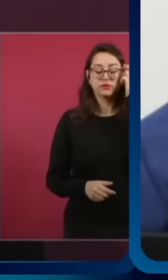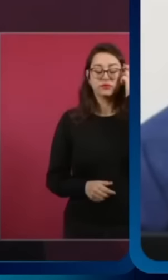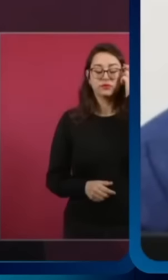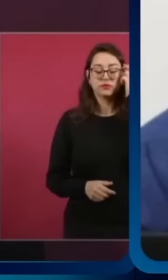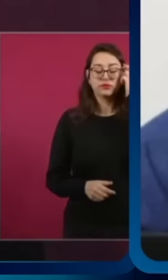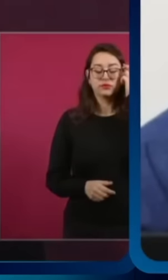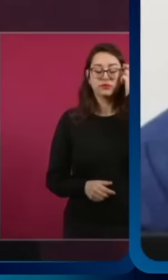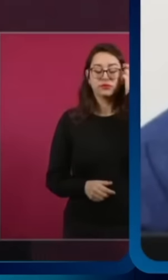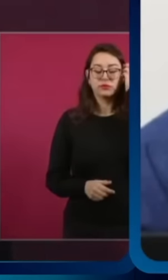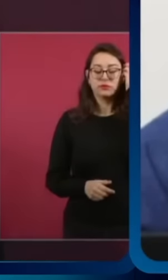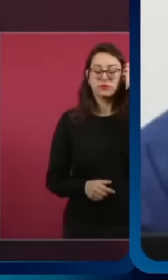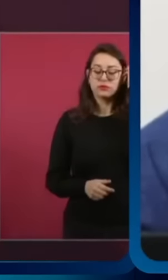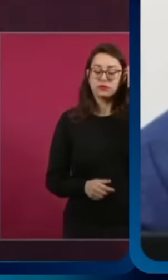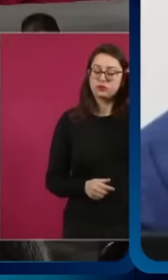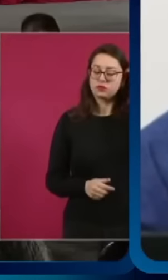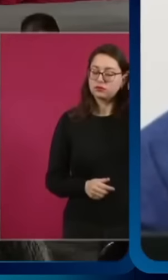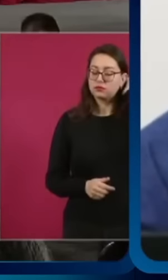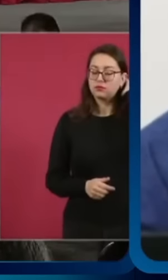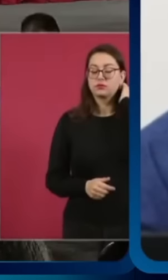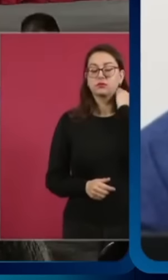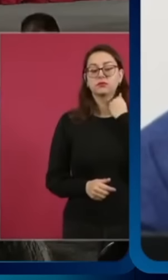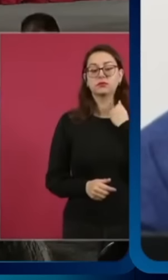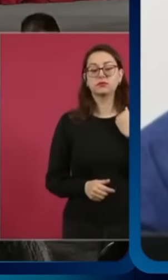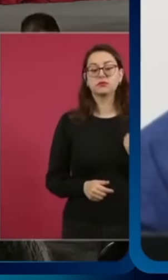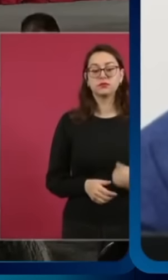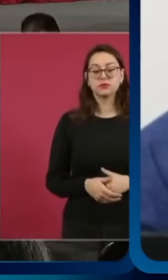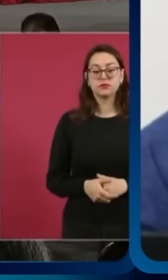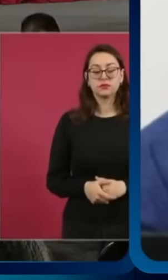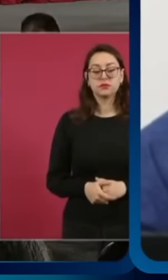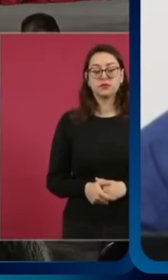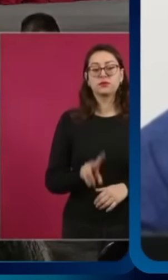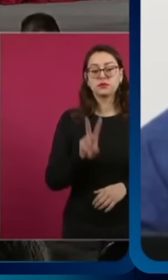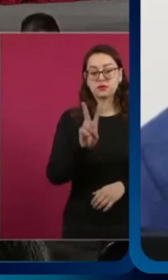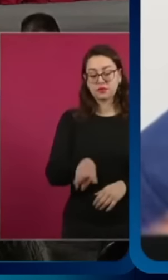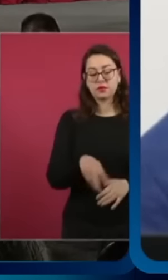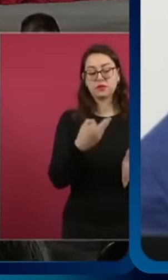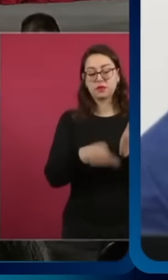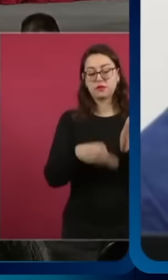escuchar. De liquefacción